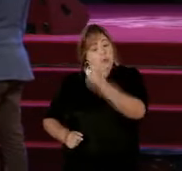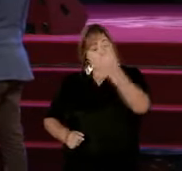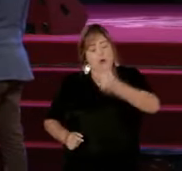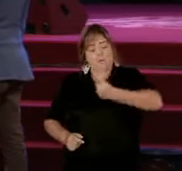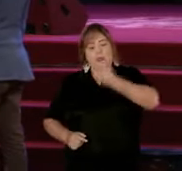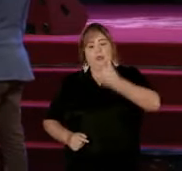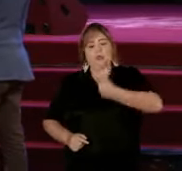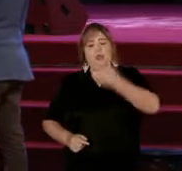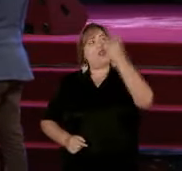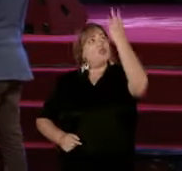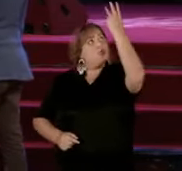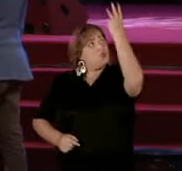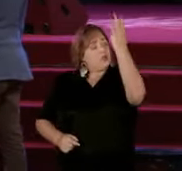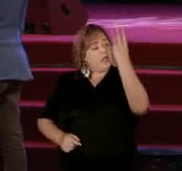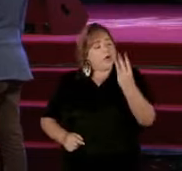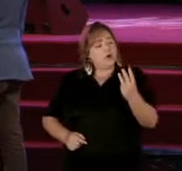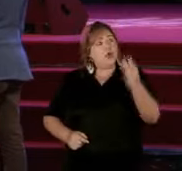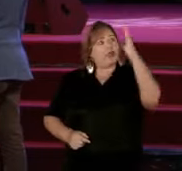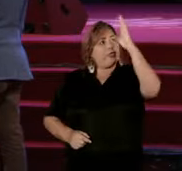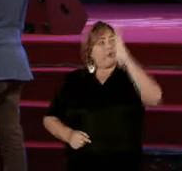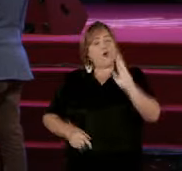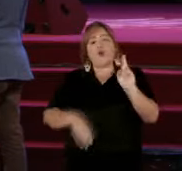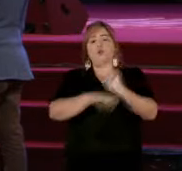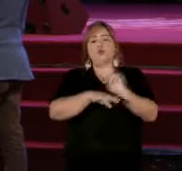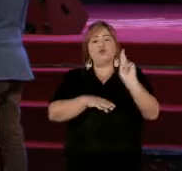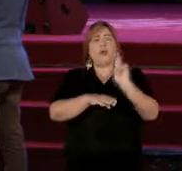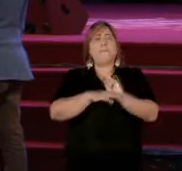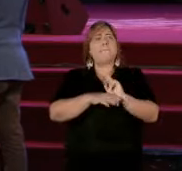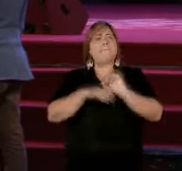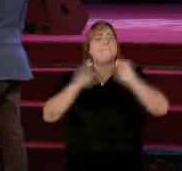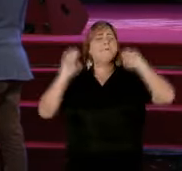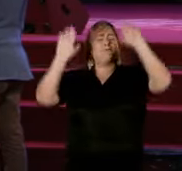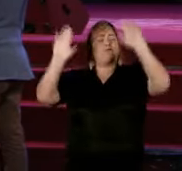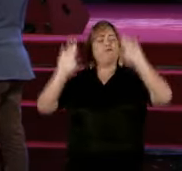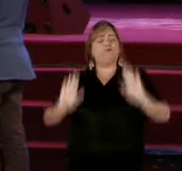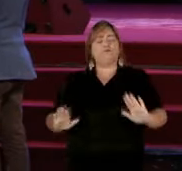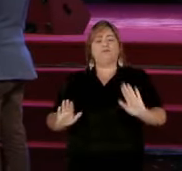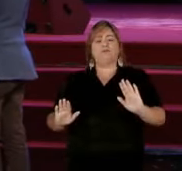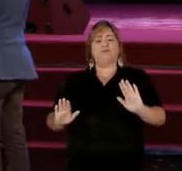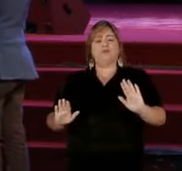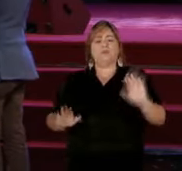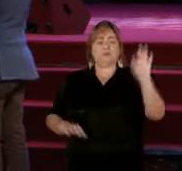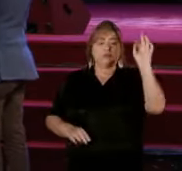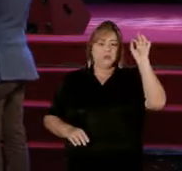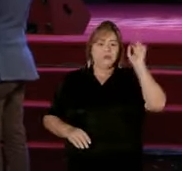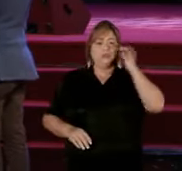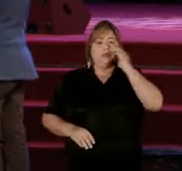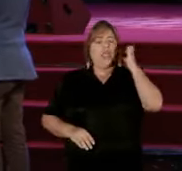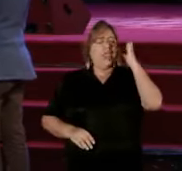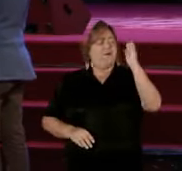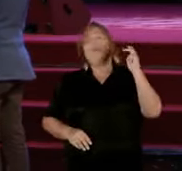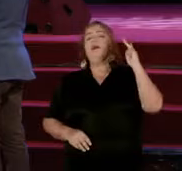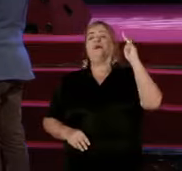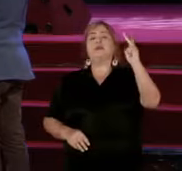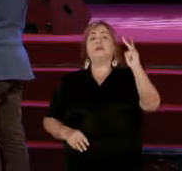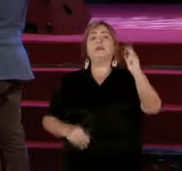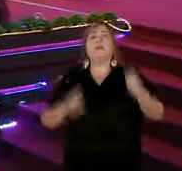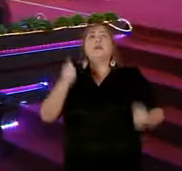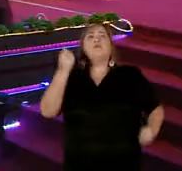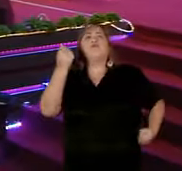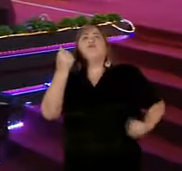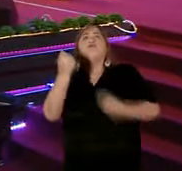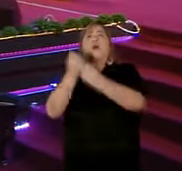te usó como nunca. Y traíste un mensaje poderoso. Y viste El gran respaldo que te dio